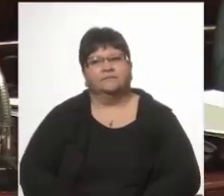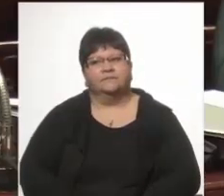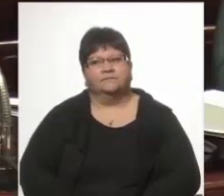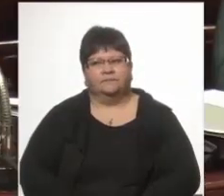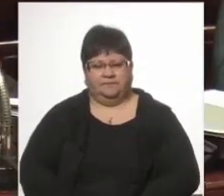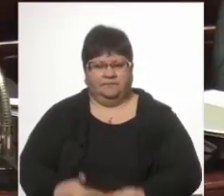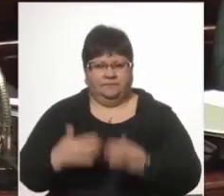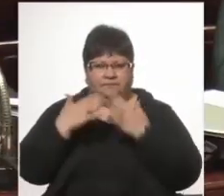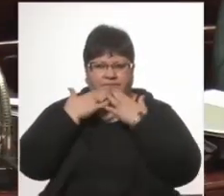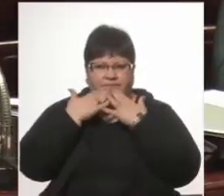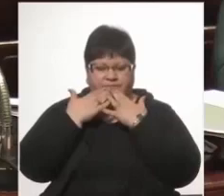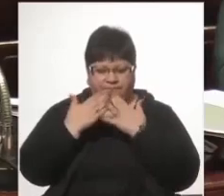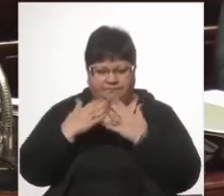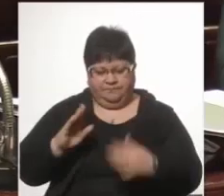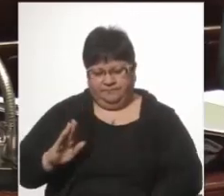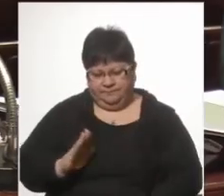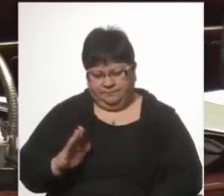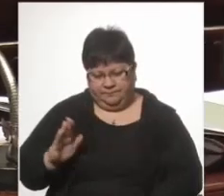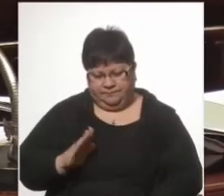Gracias, señora Presidente.